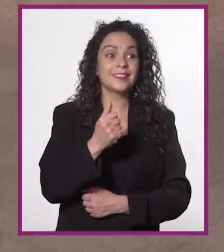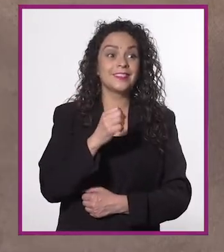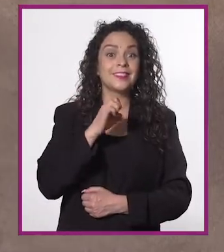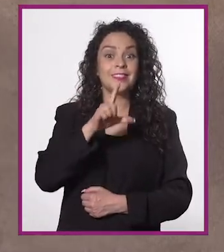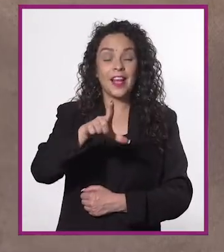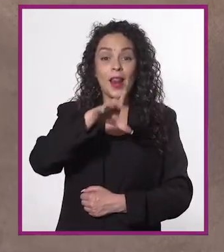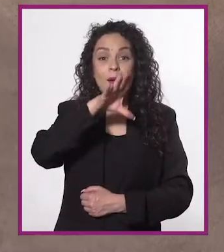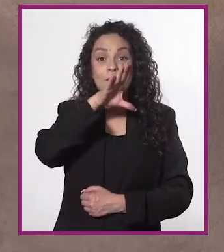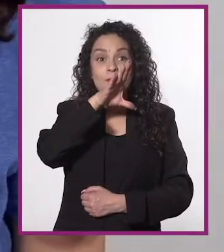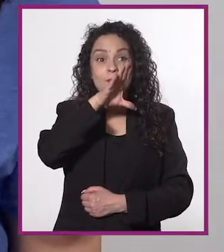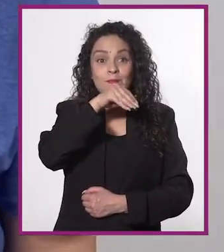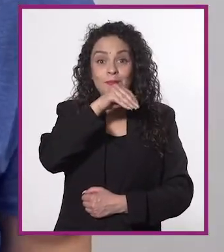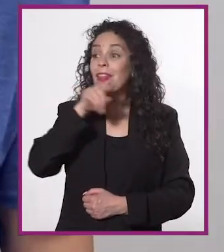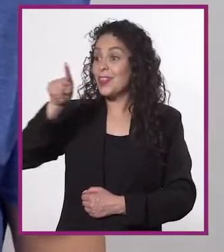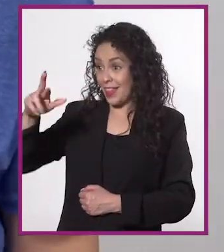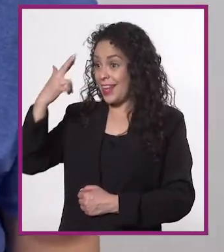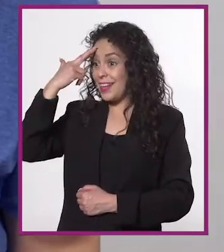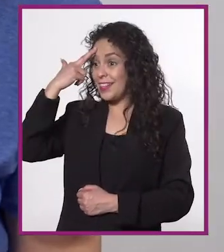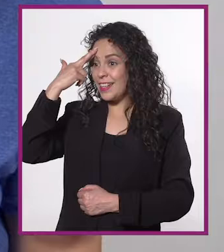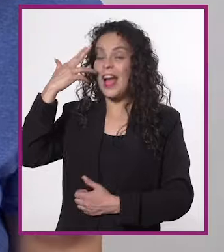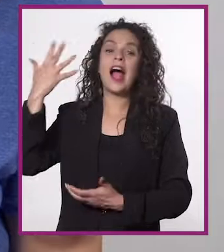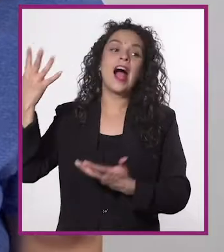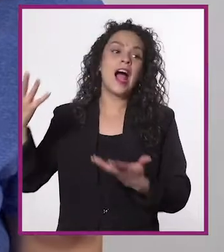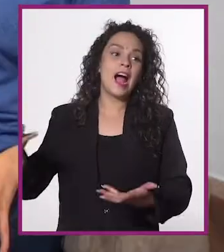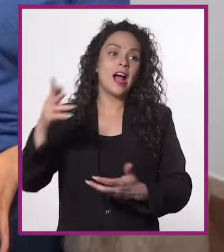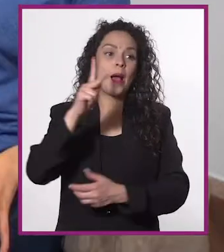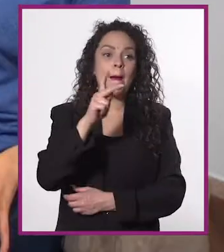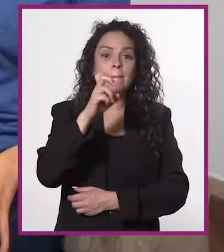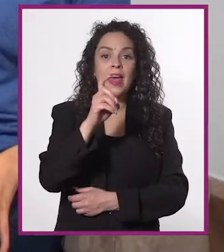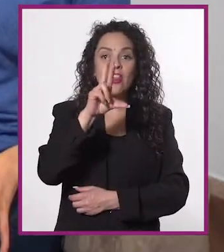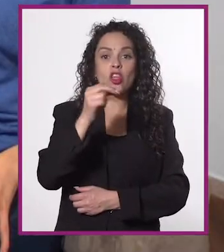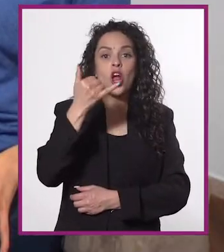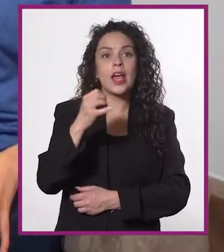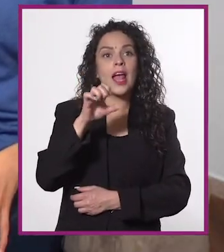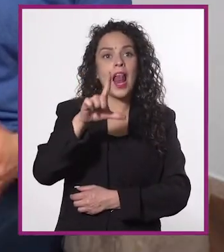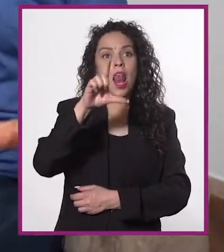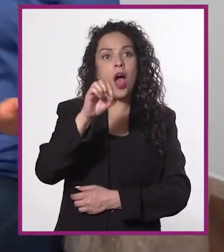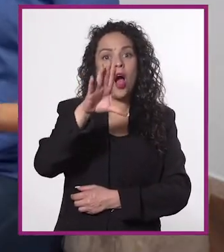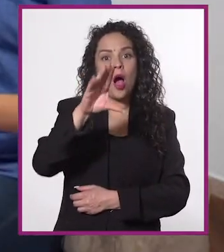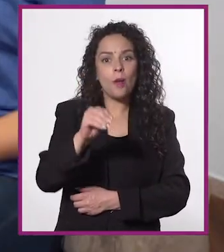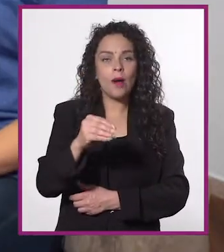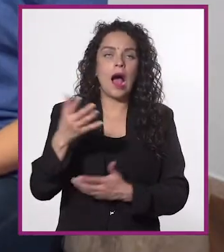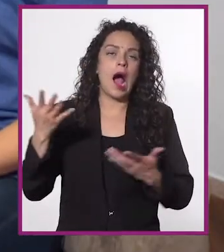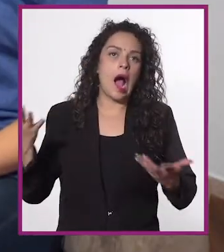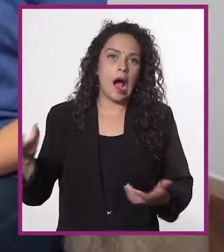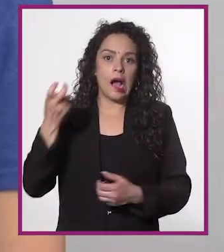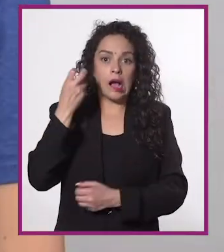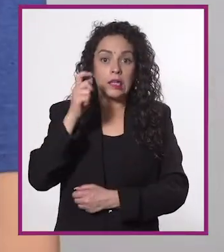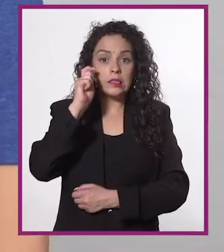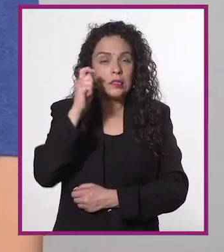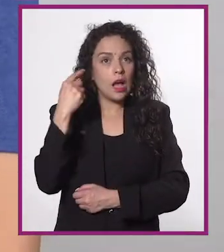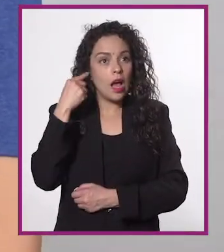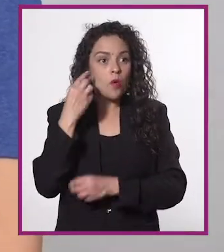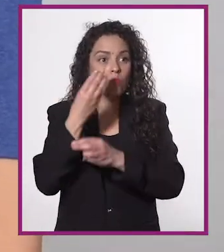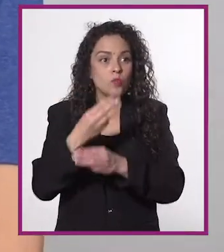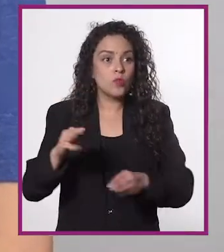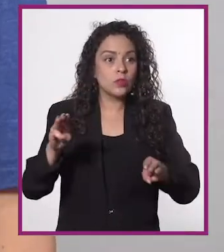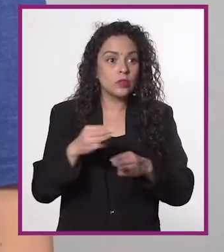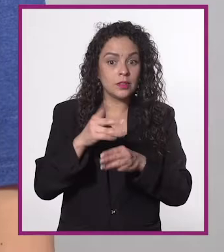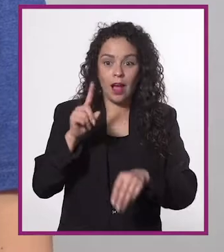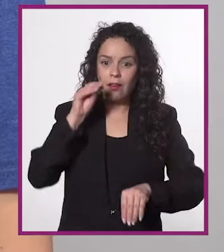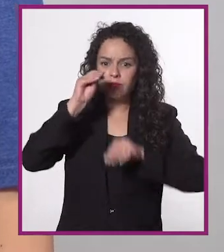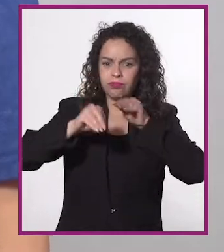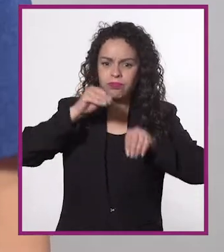¡El pato! ¿Te acuerdas? ¡Pedro y el lobo! Ahí tienes. En la composición